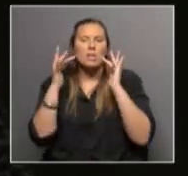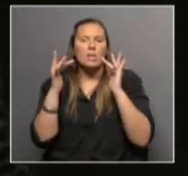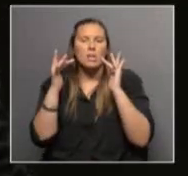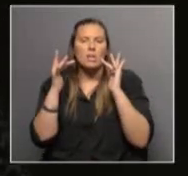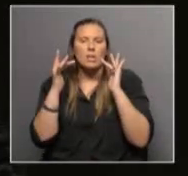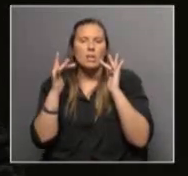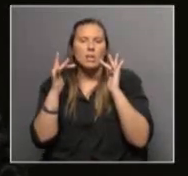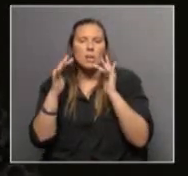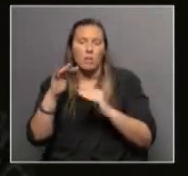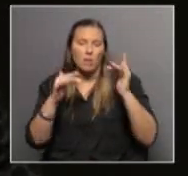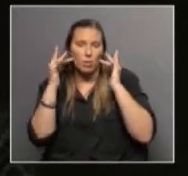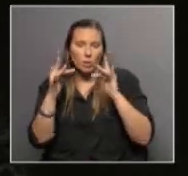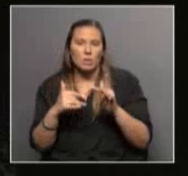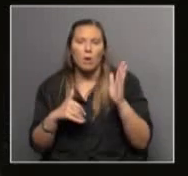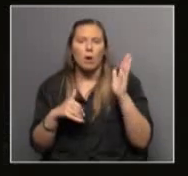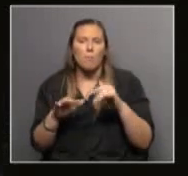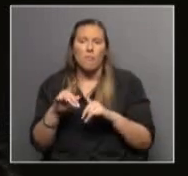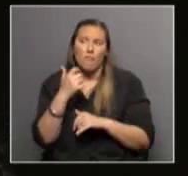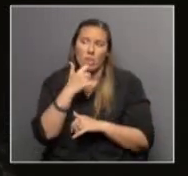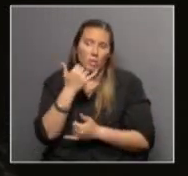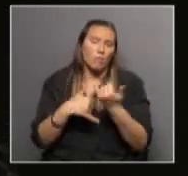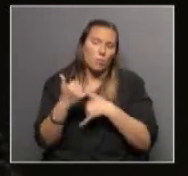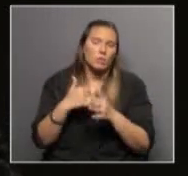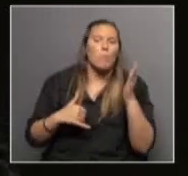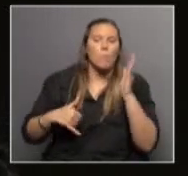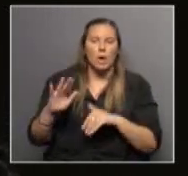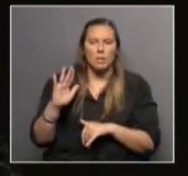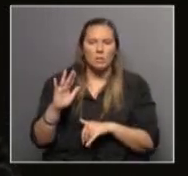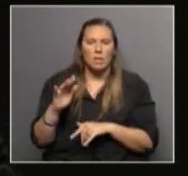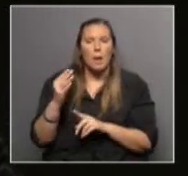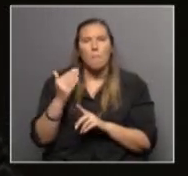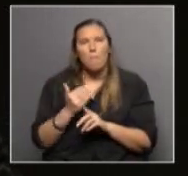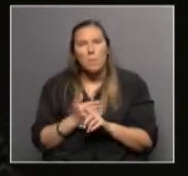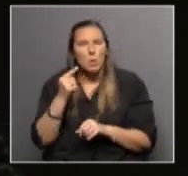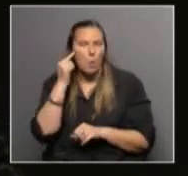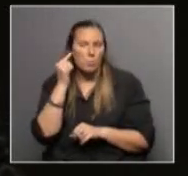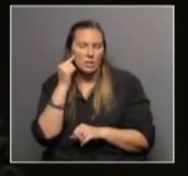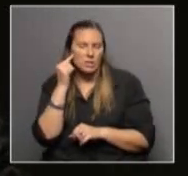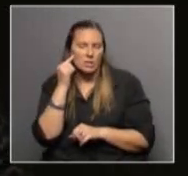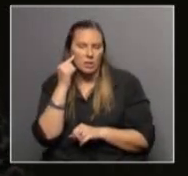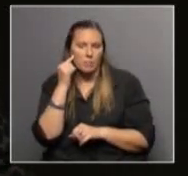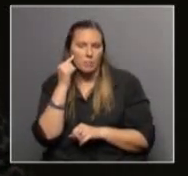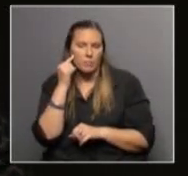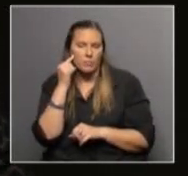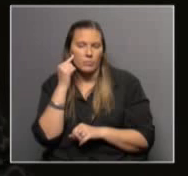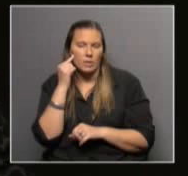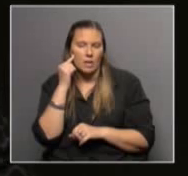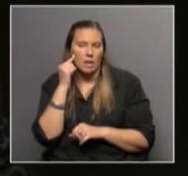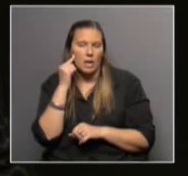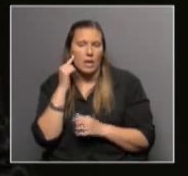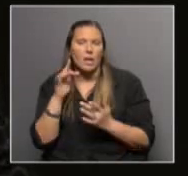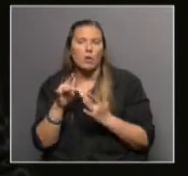estar más expuesta a la desinformación tiene un uso menos crítico y en general